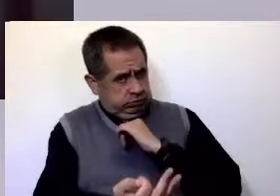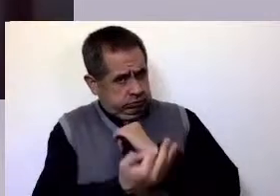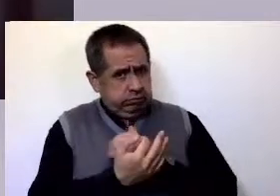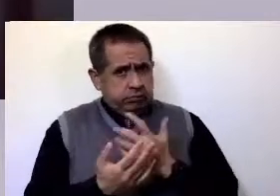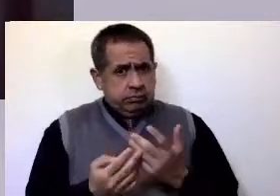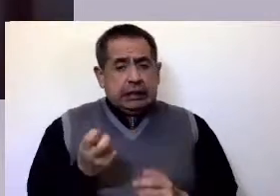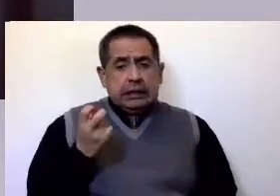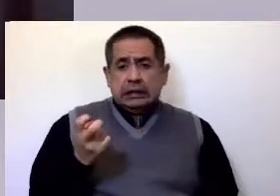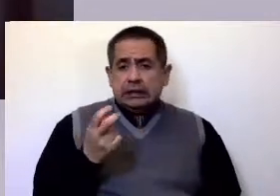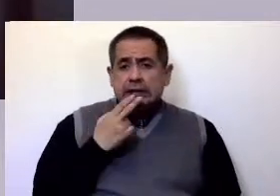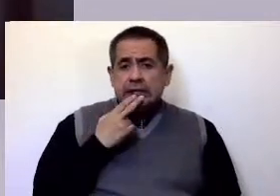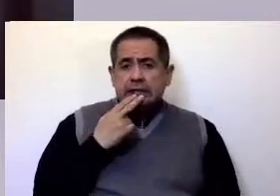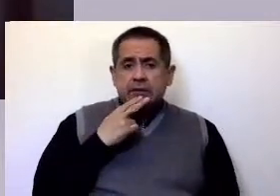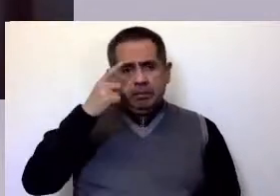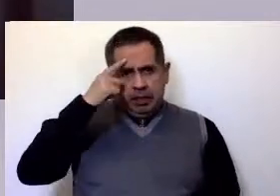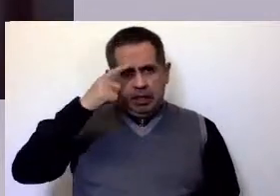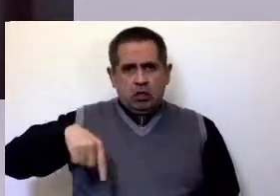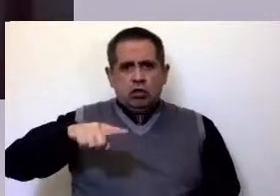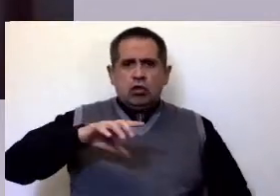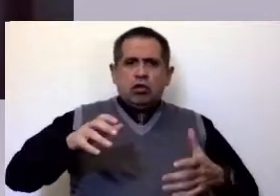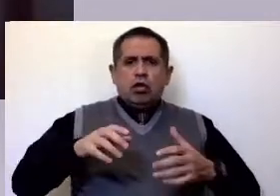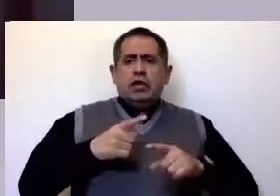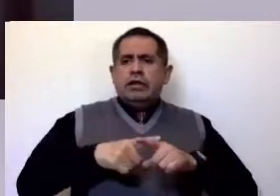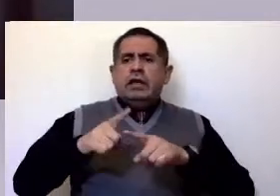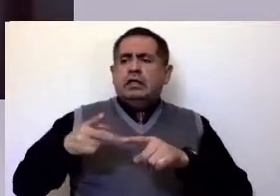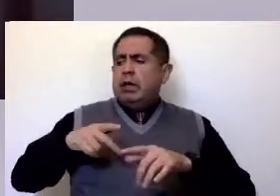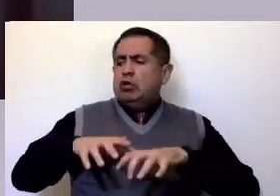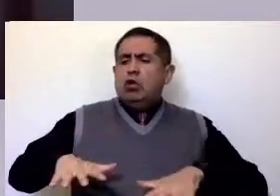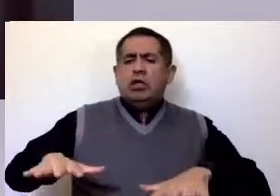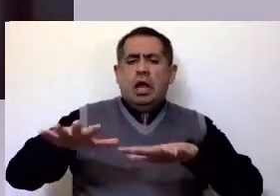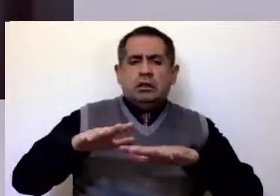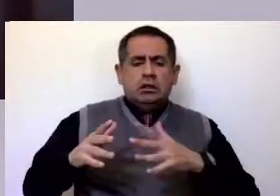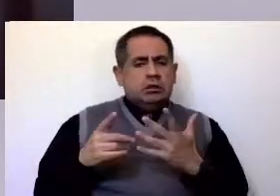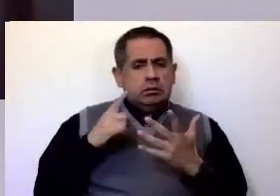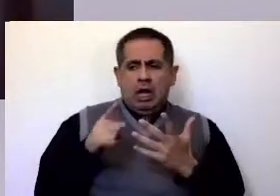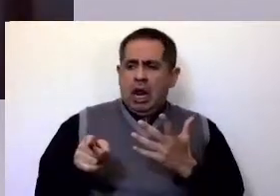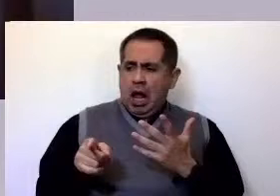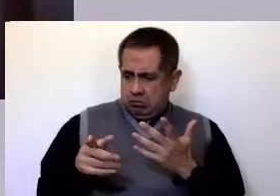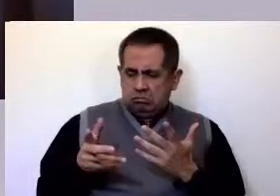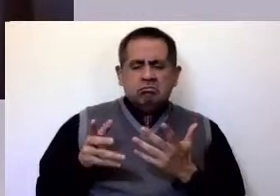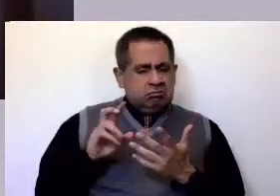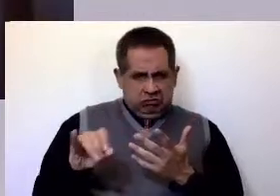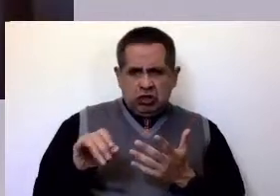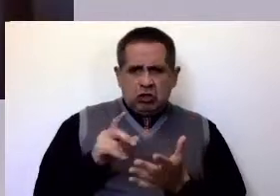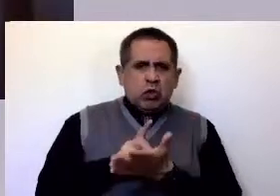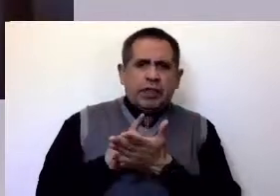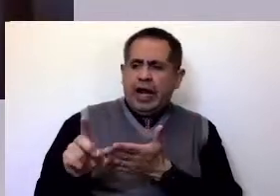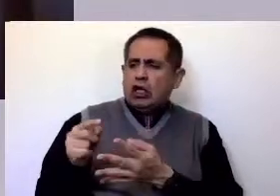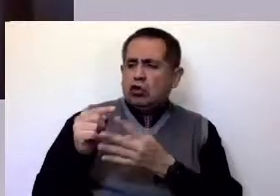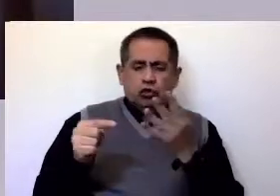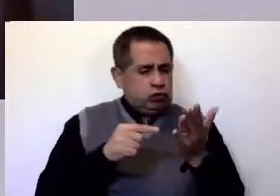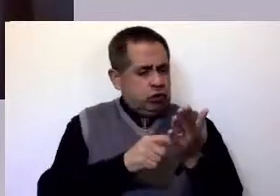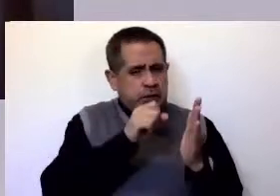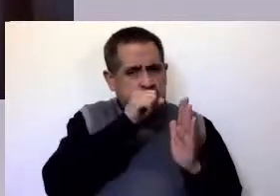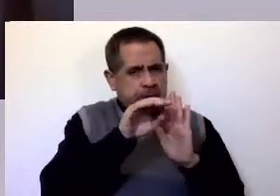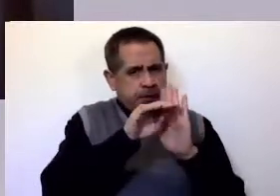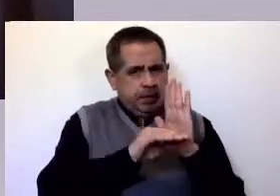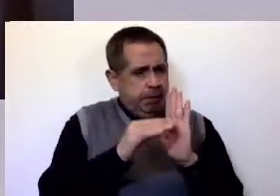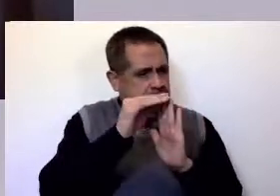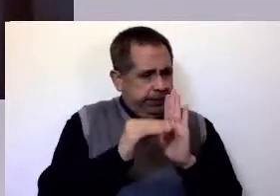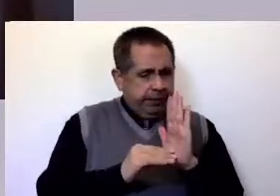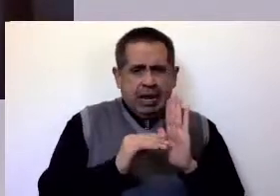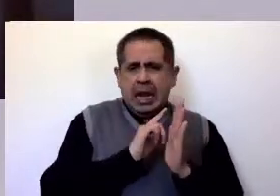con que cuentan los gobernados para hacer posible el goce de los derechos consagrados en el ordenamiento jurídico